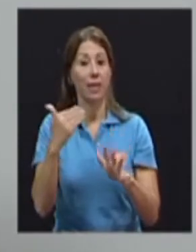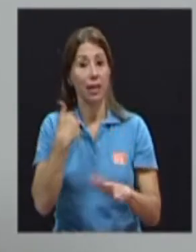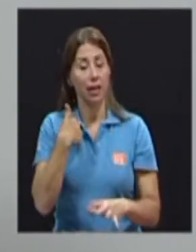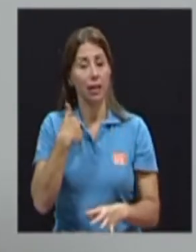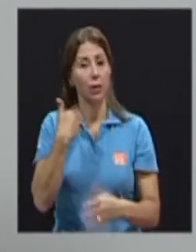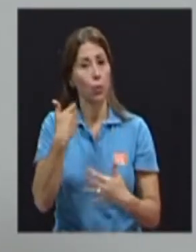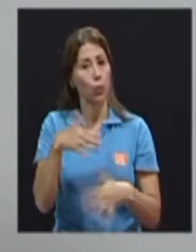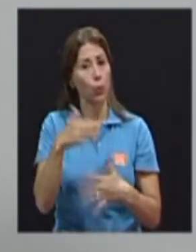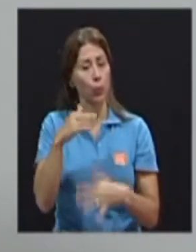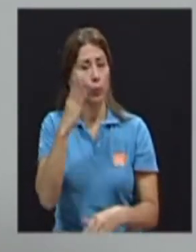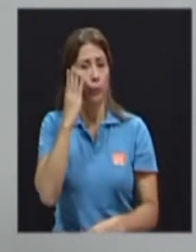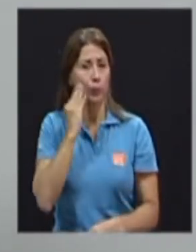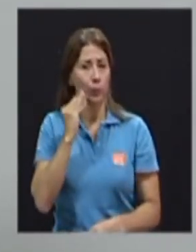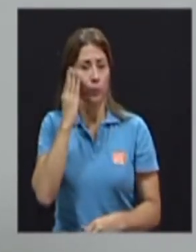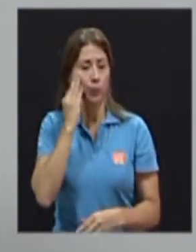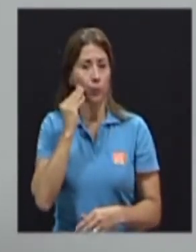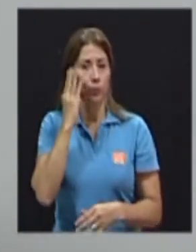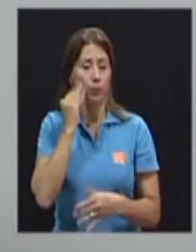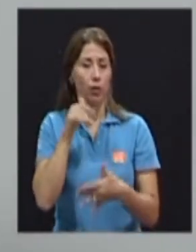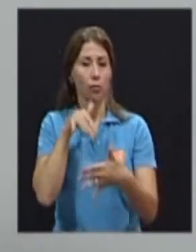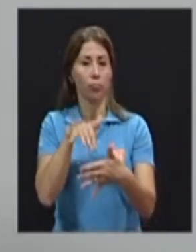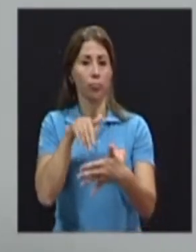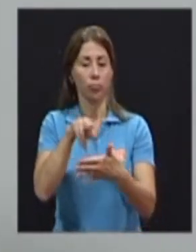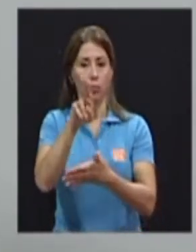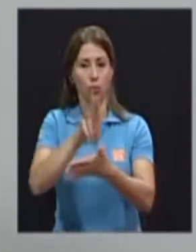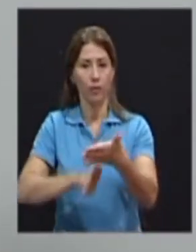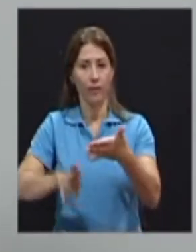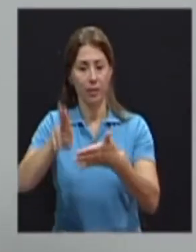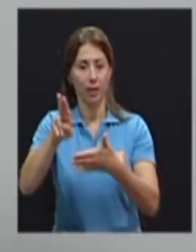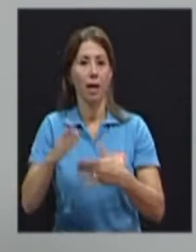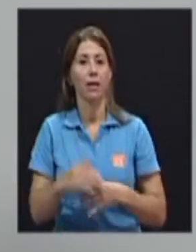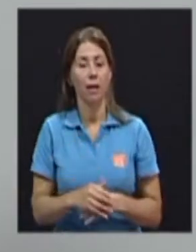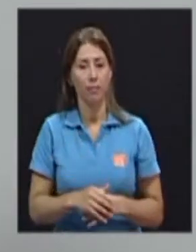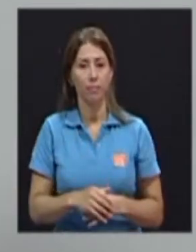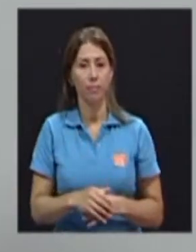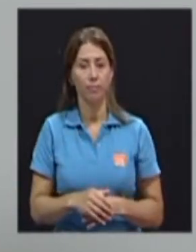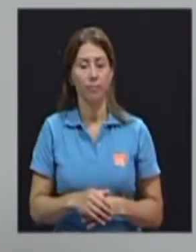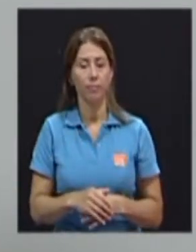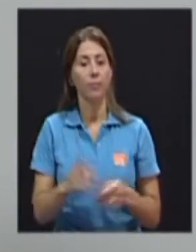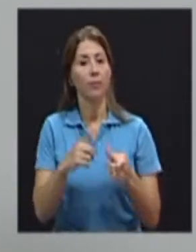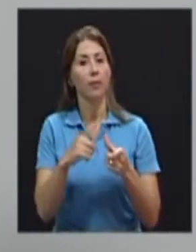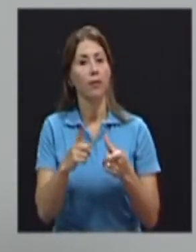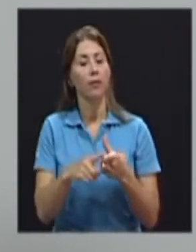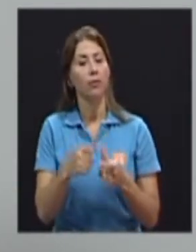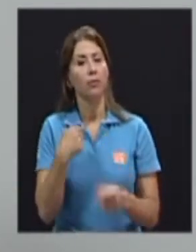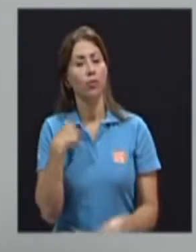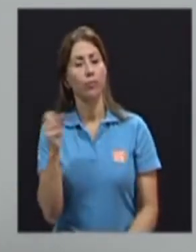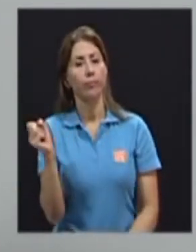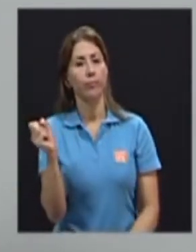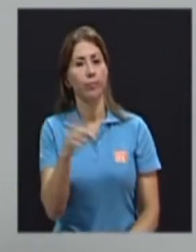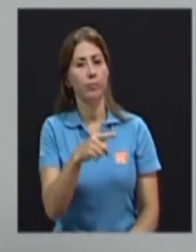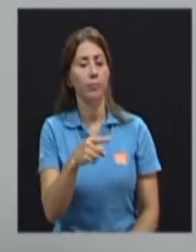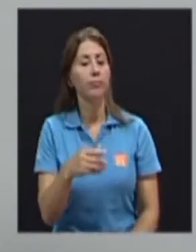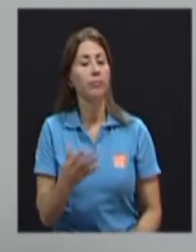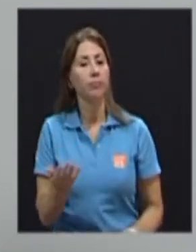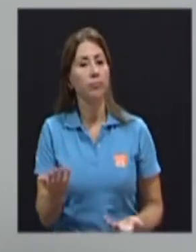trayectoria universitaria. ¿Qué tanto, la pregunta entonces, don Marcelo, qué tanto